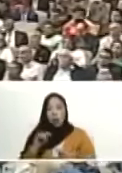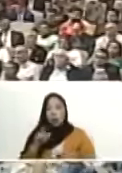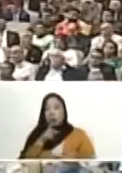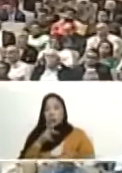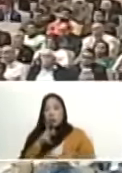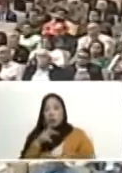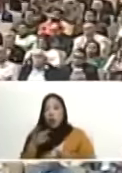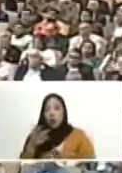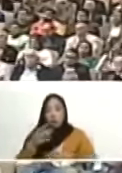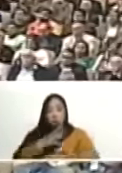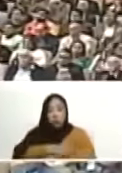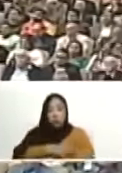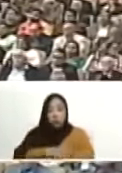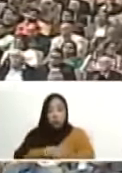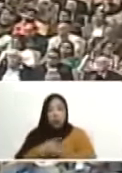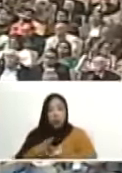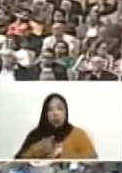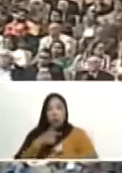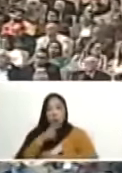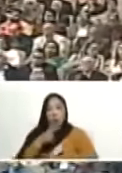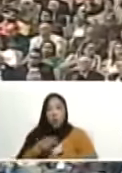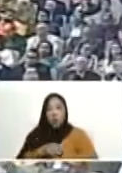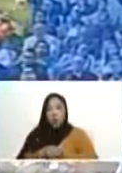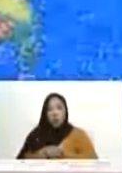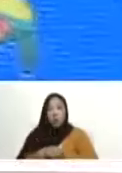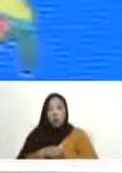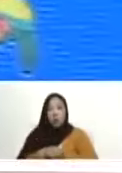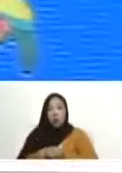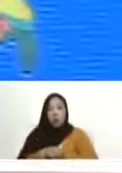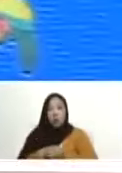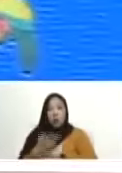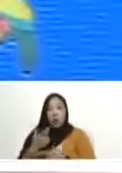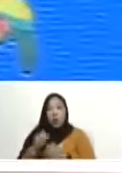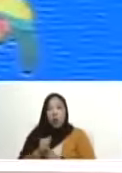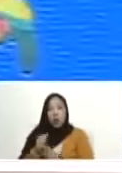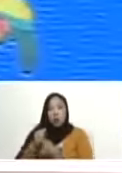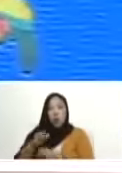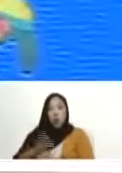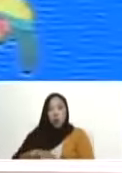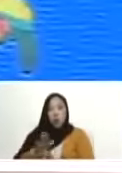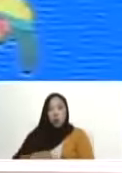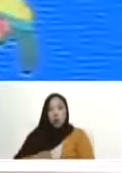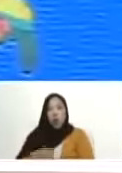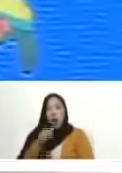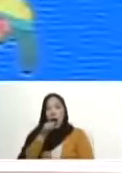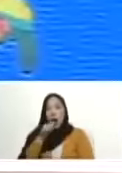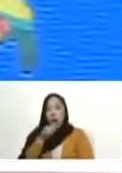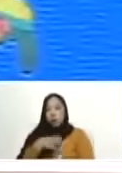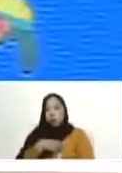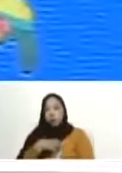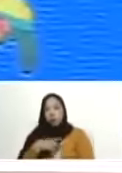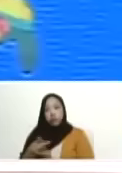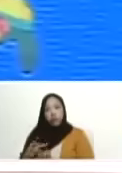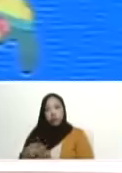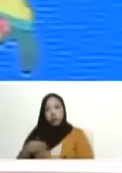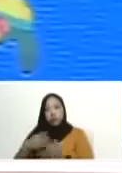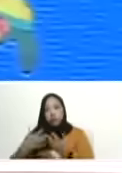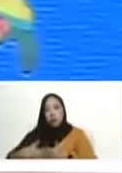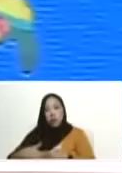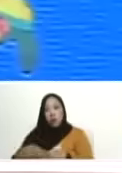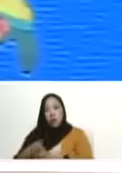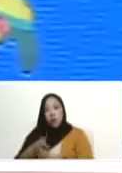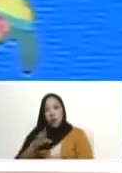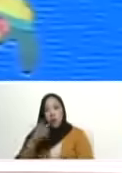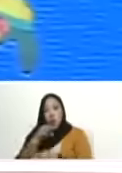que cometen la barbaridad, la desfachatez de licitar en aguas que no le pertenecen a la